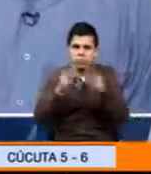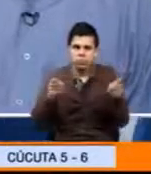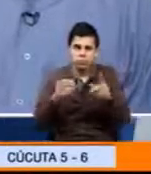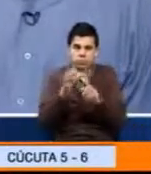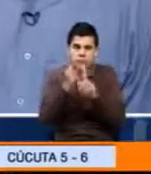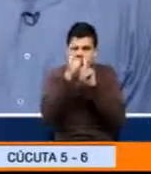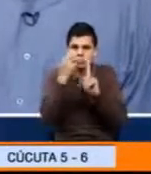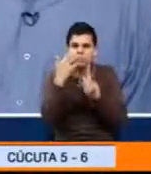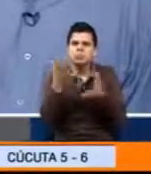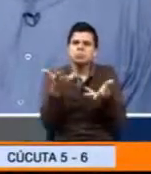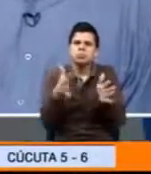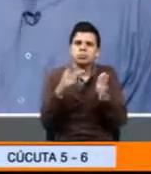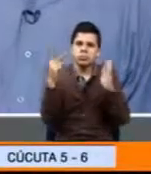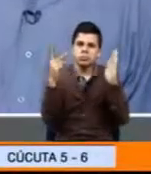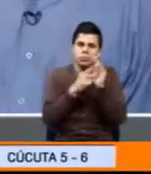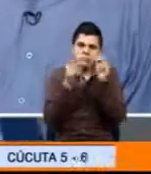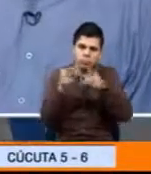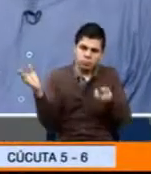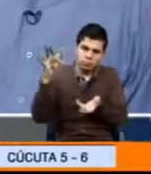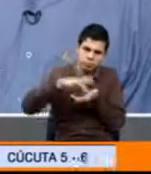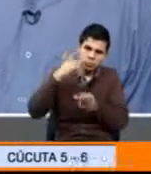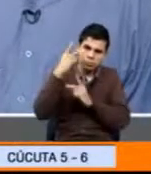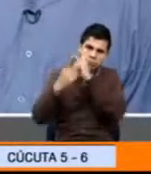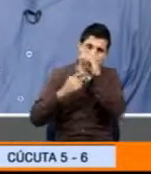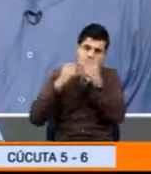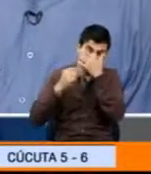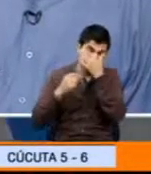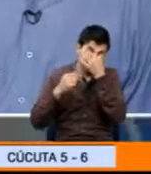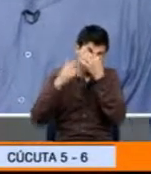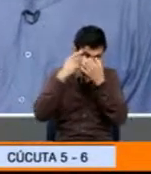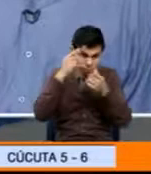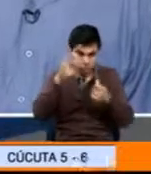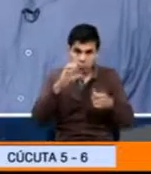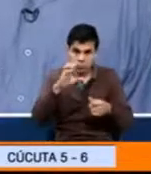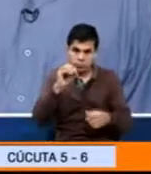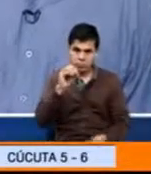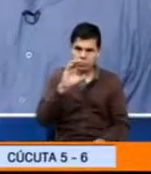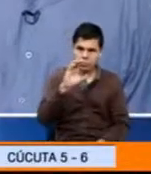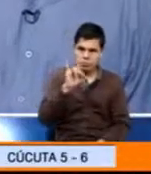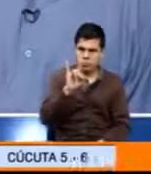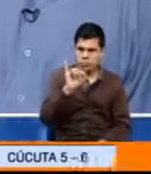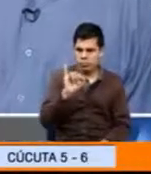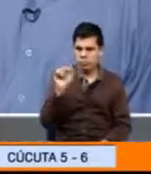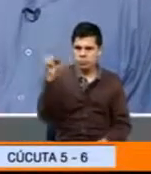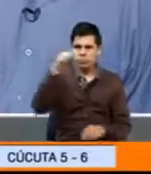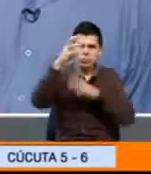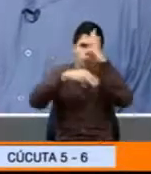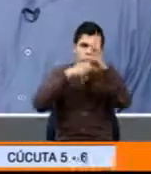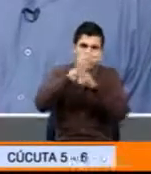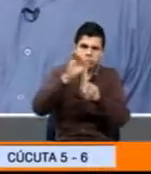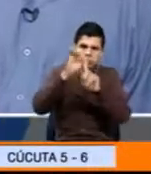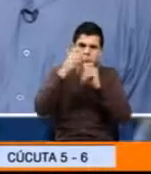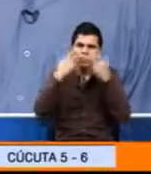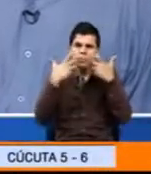más o menos unos 2.000 visitantes extranjeros llegan al Parque del Cocuy. Es un atractivo mundial. En todo el